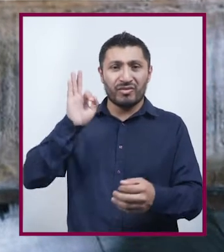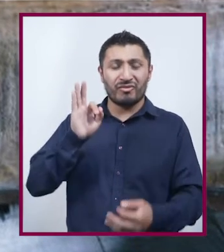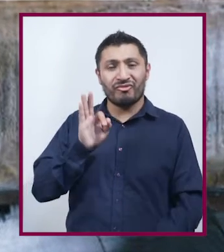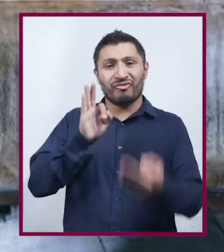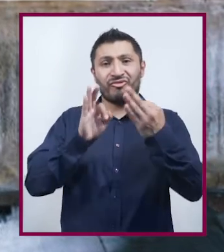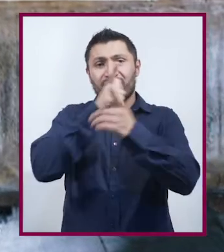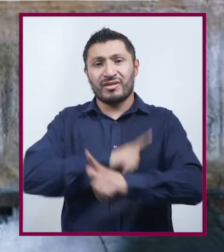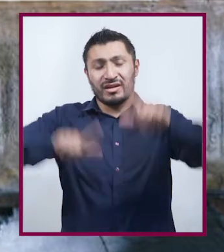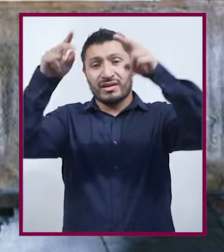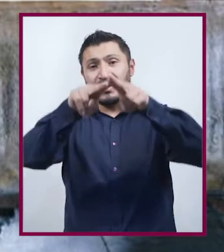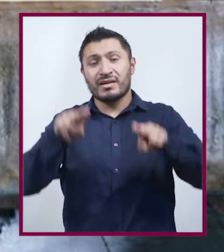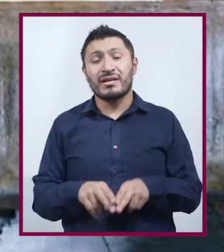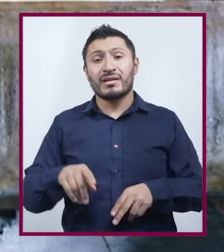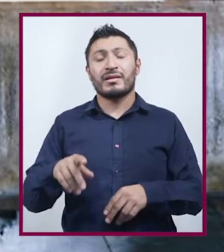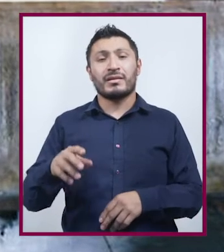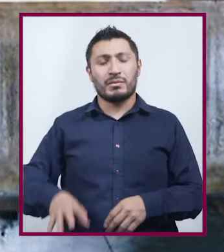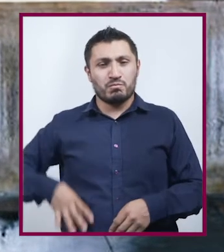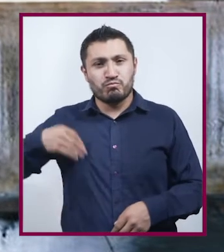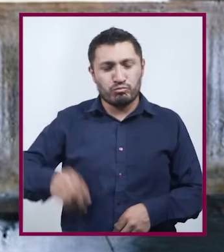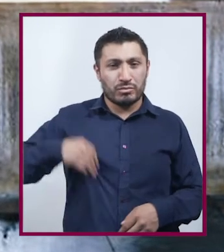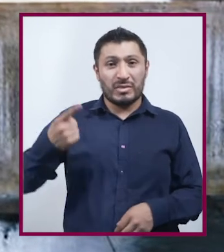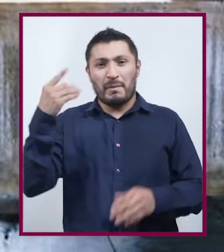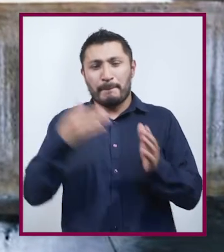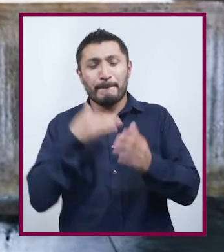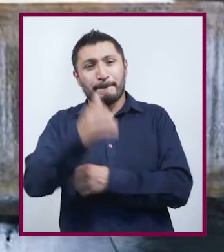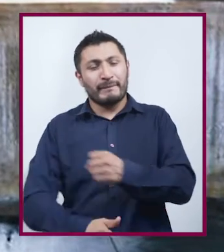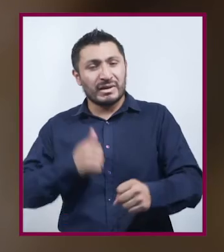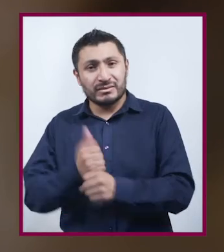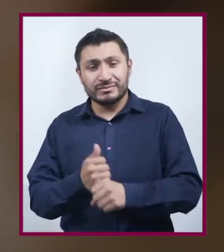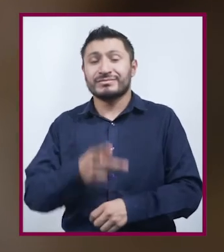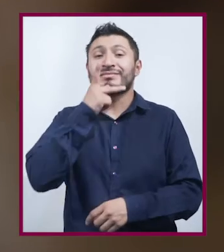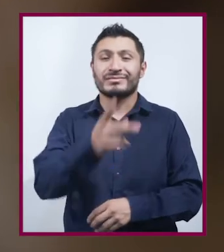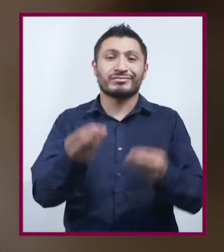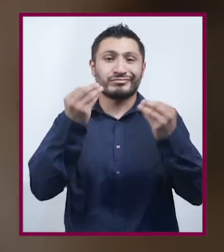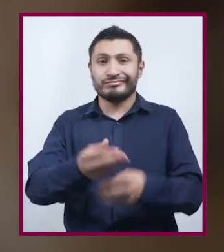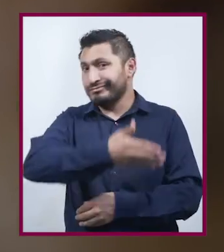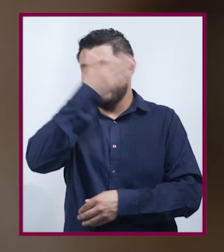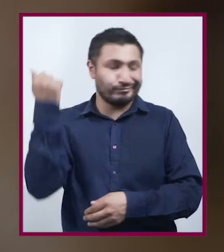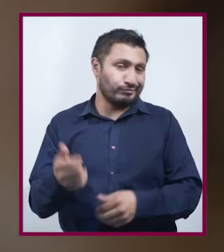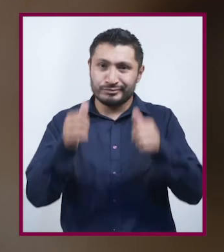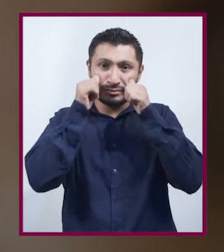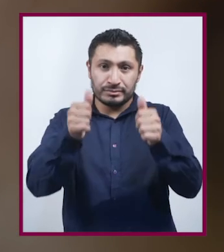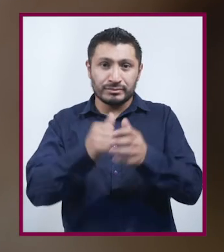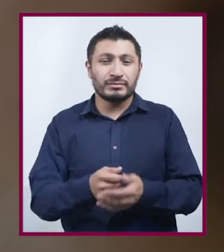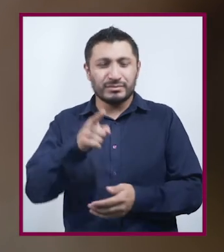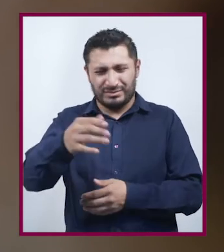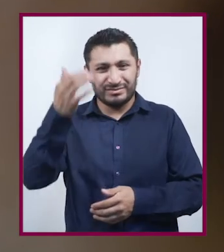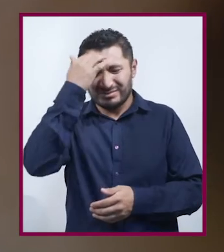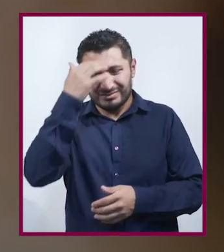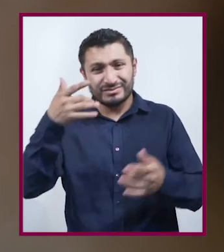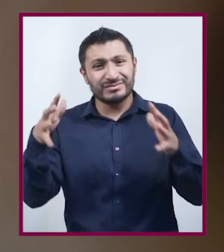fue «Lucharemos durante 1000 años». Palabras que muchos no supieron escuchar. ¿Habías oído hablar de la Guerra de